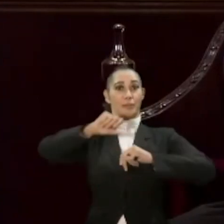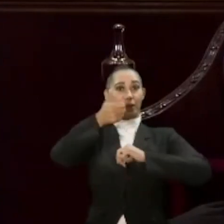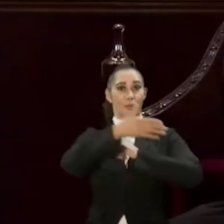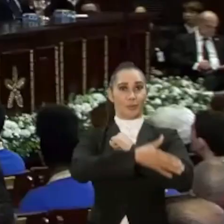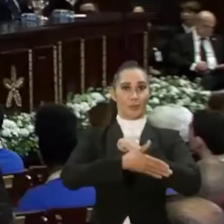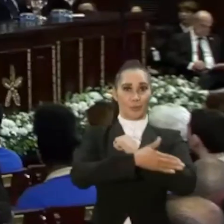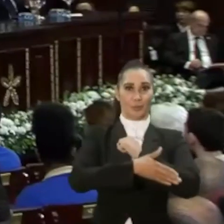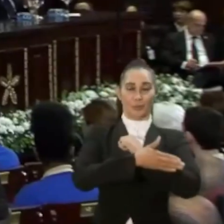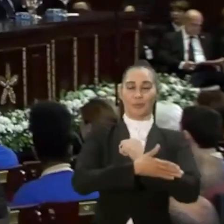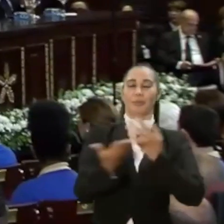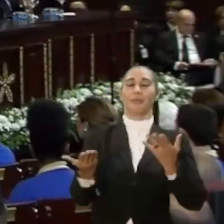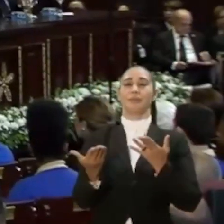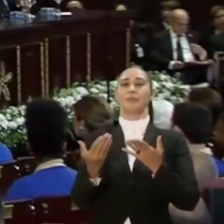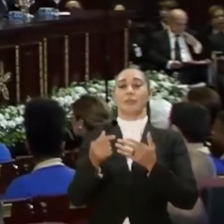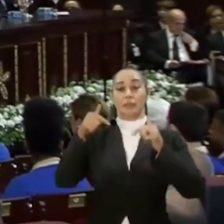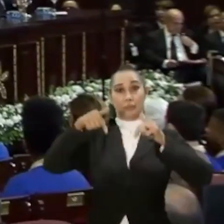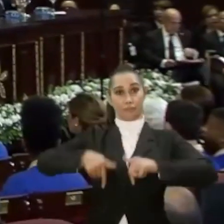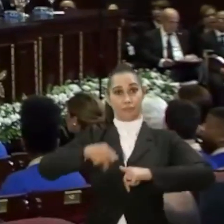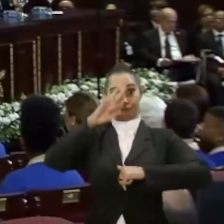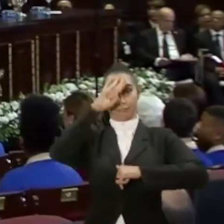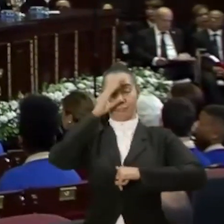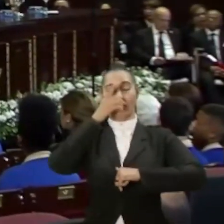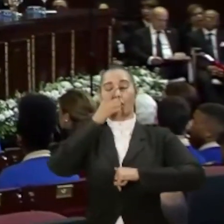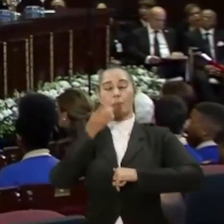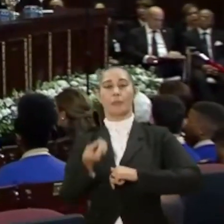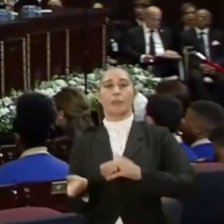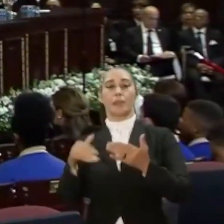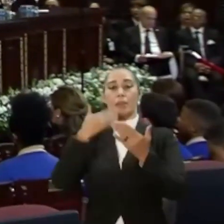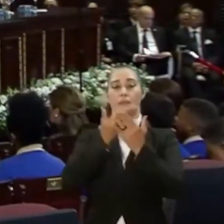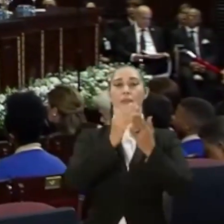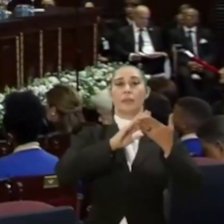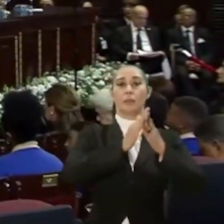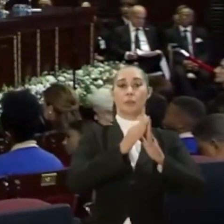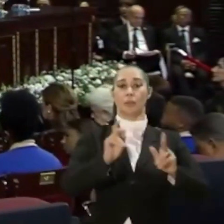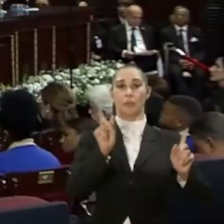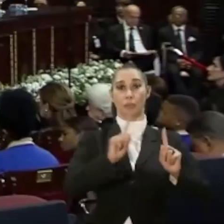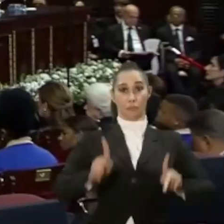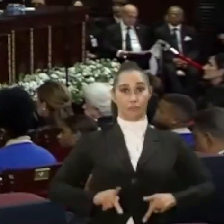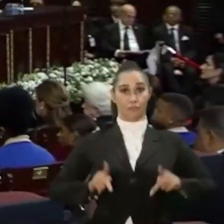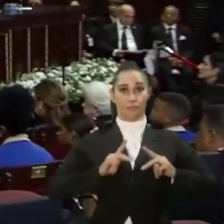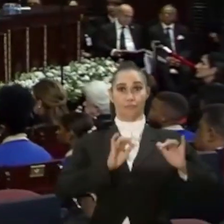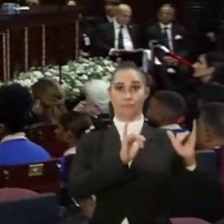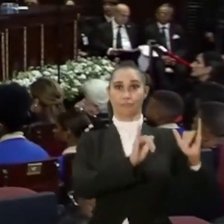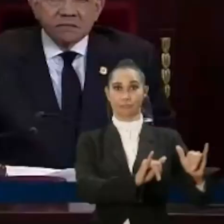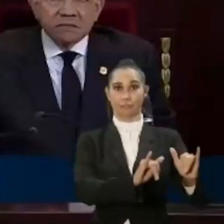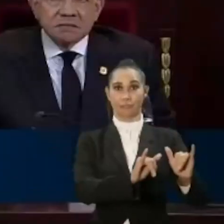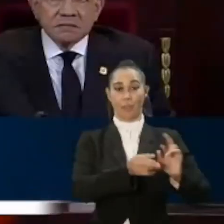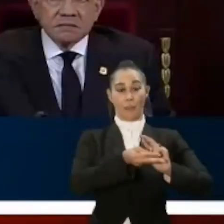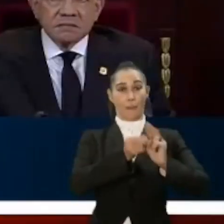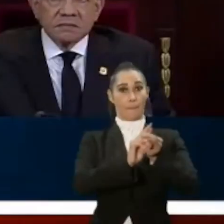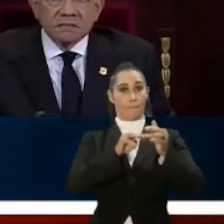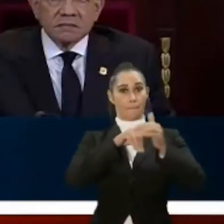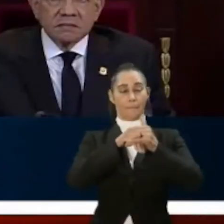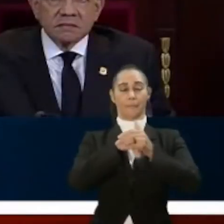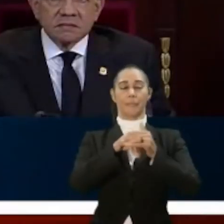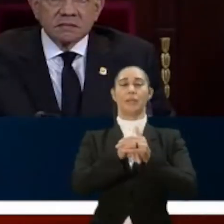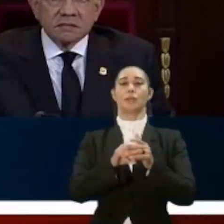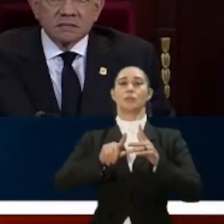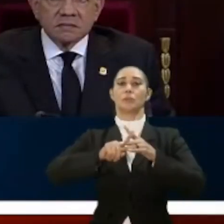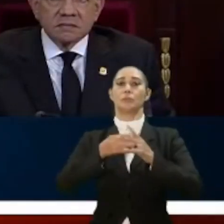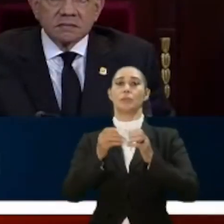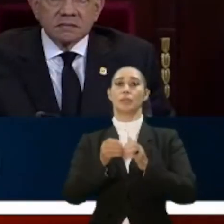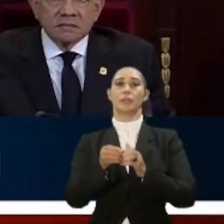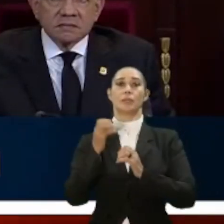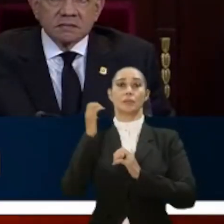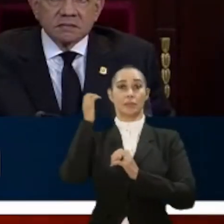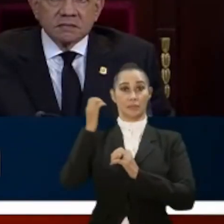el fin de exportar productos desde la República Dominicana a las comunidades donde residen. Banreservas abrió en Madrid